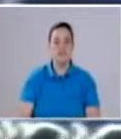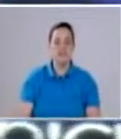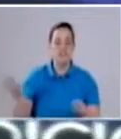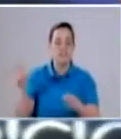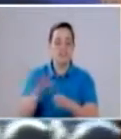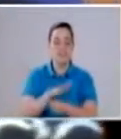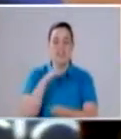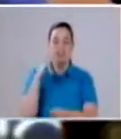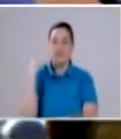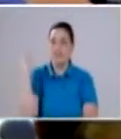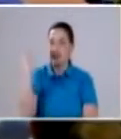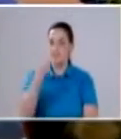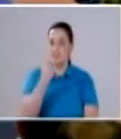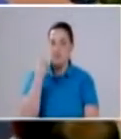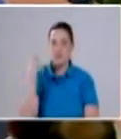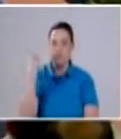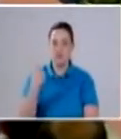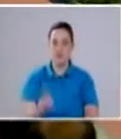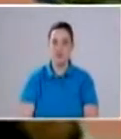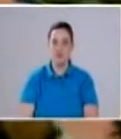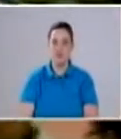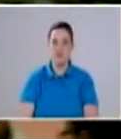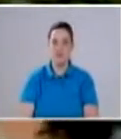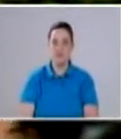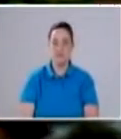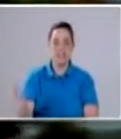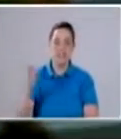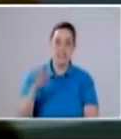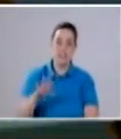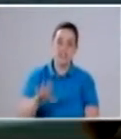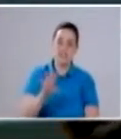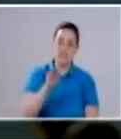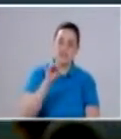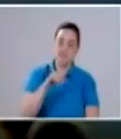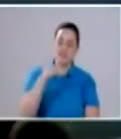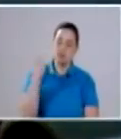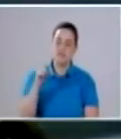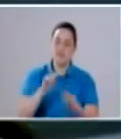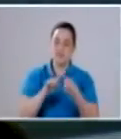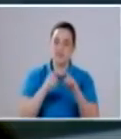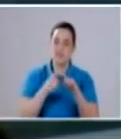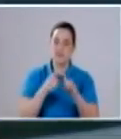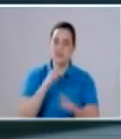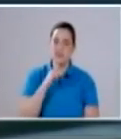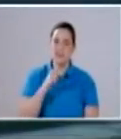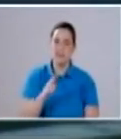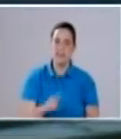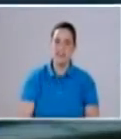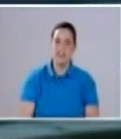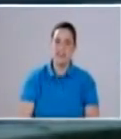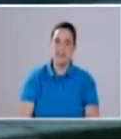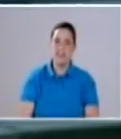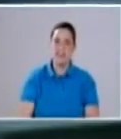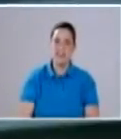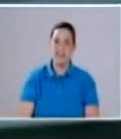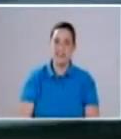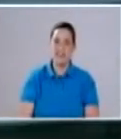y nos llenaba. Después me encontré con otro, mi amigo, que decía, diga